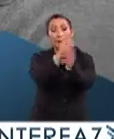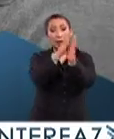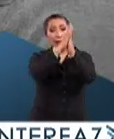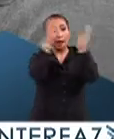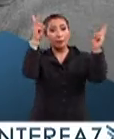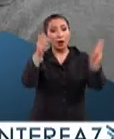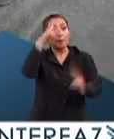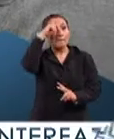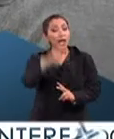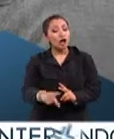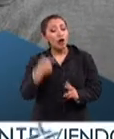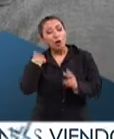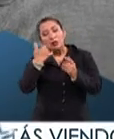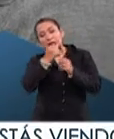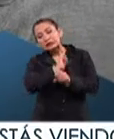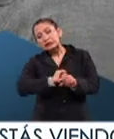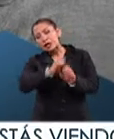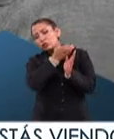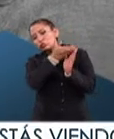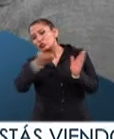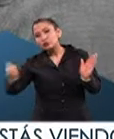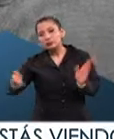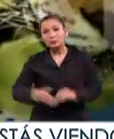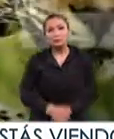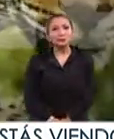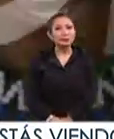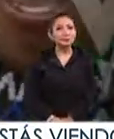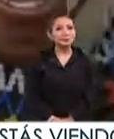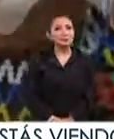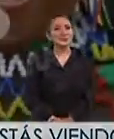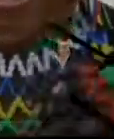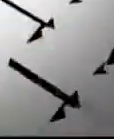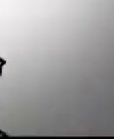tomo de México a través de los siglos.